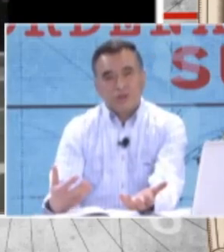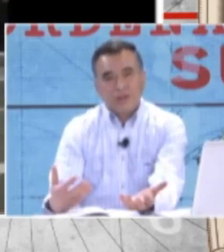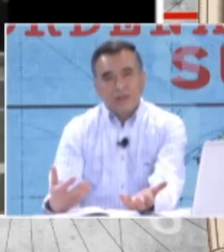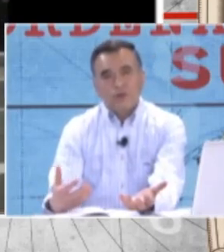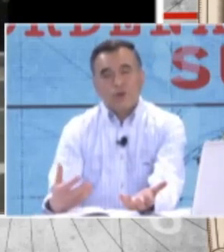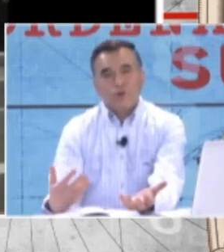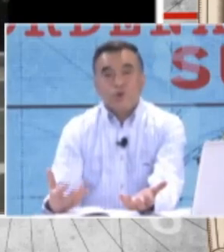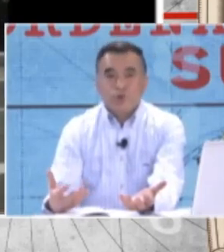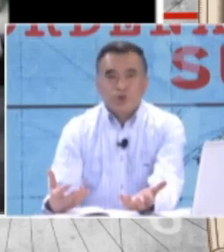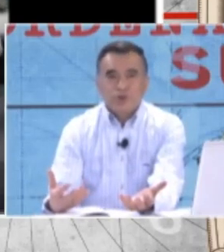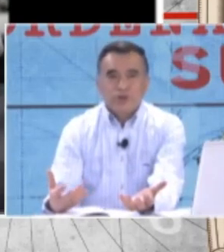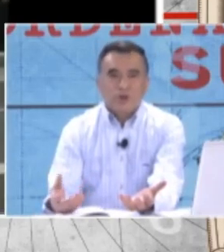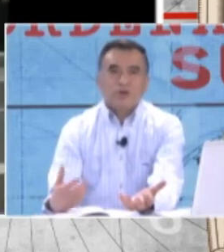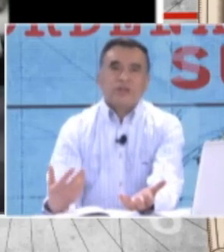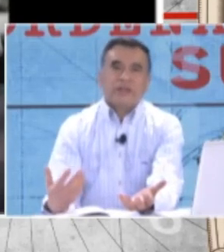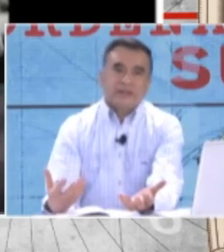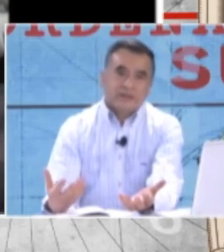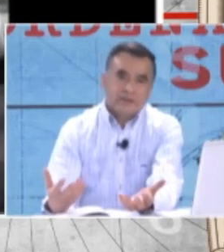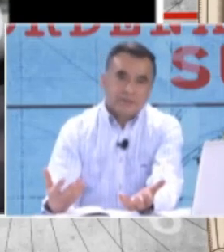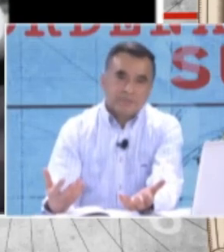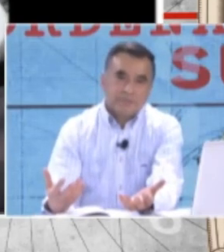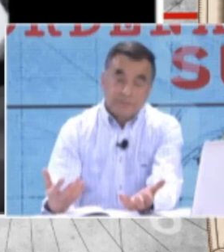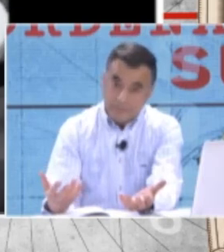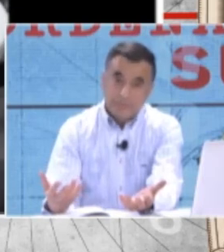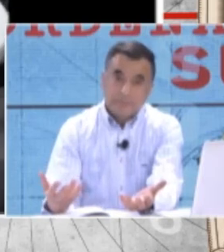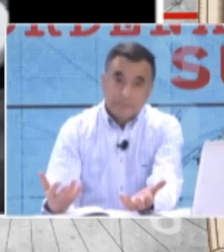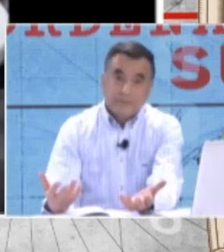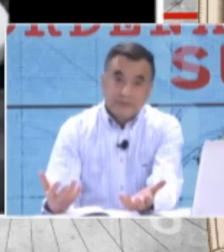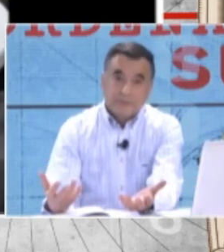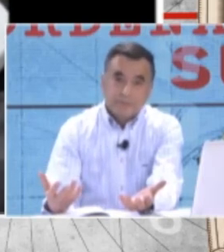chinos, y son los rusos, y son los iraníes.